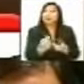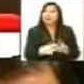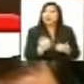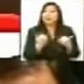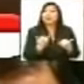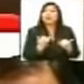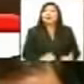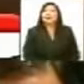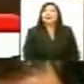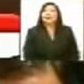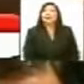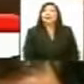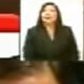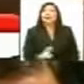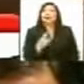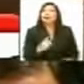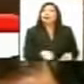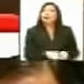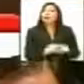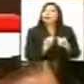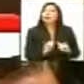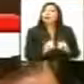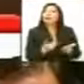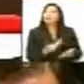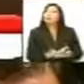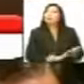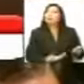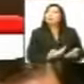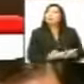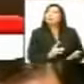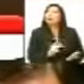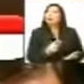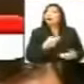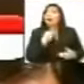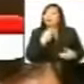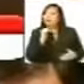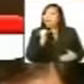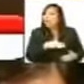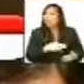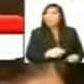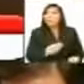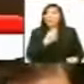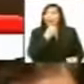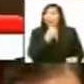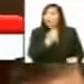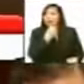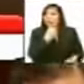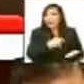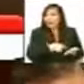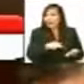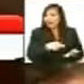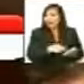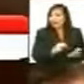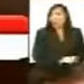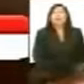en hechos evidentes de corrupción que han quedado documentados, y no por falsas noticias, sino que han derivado de